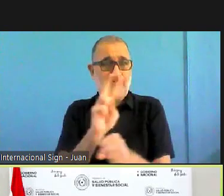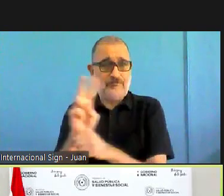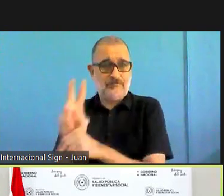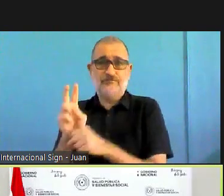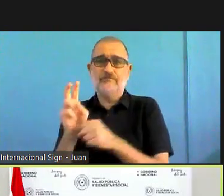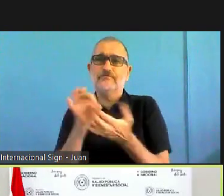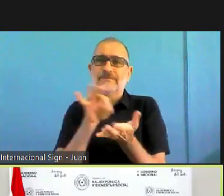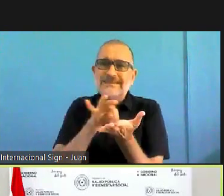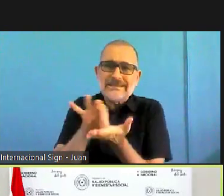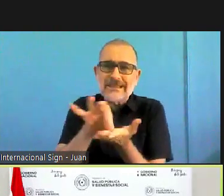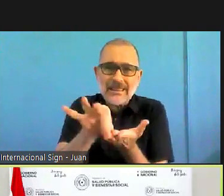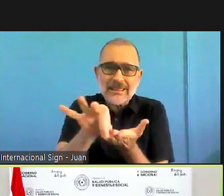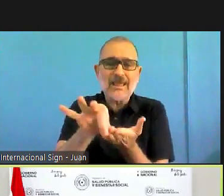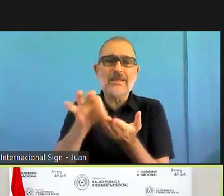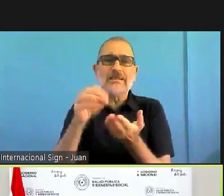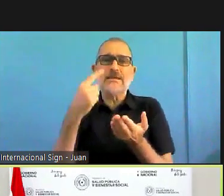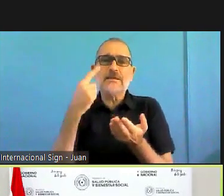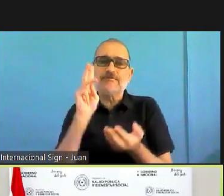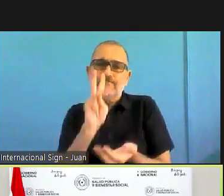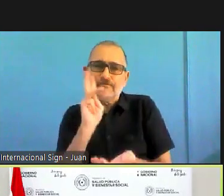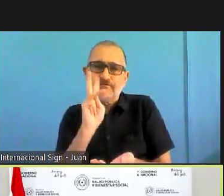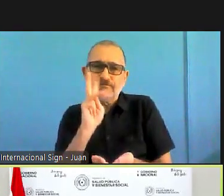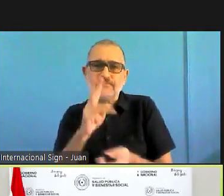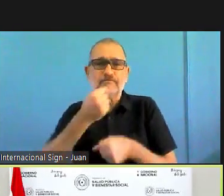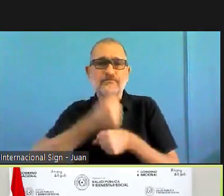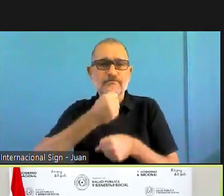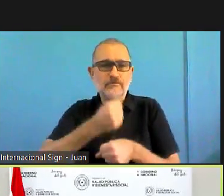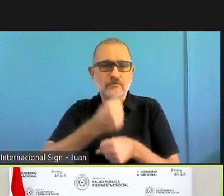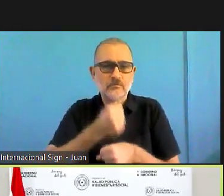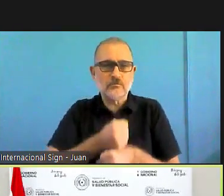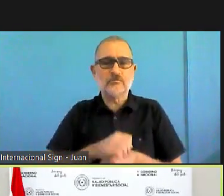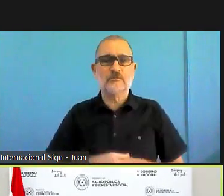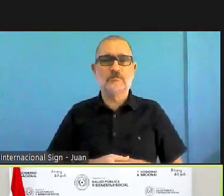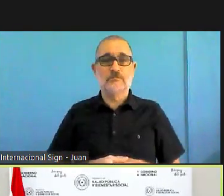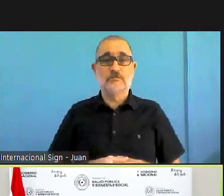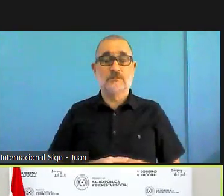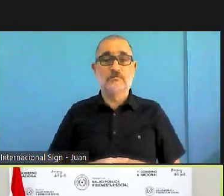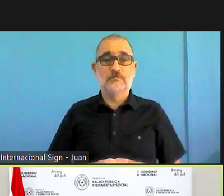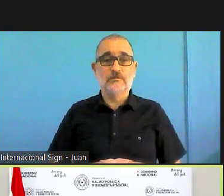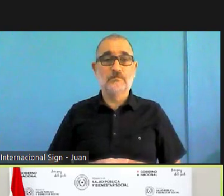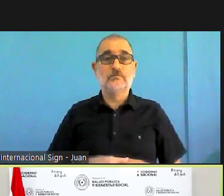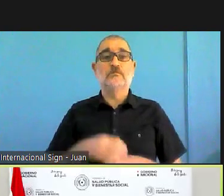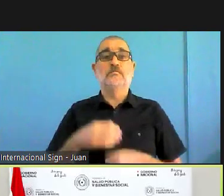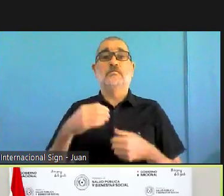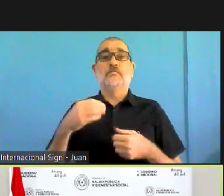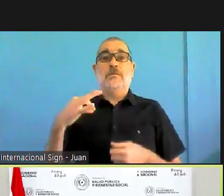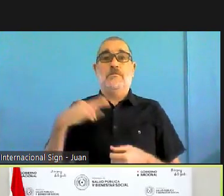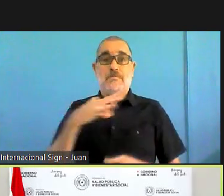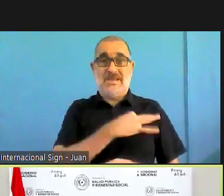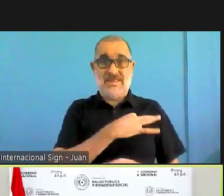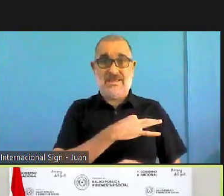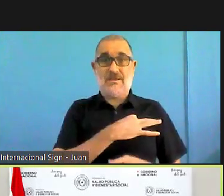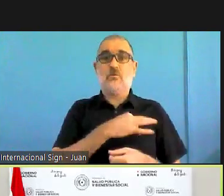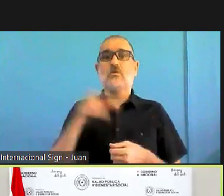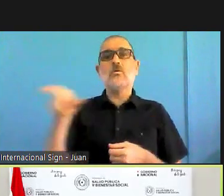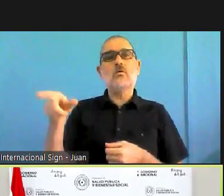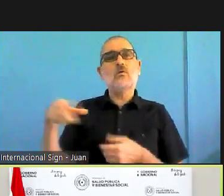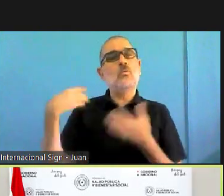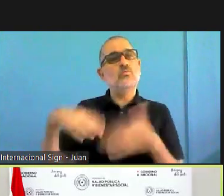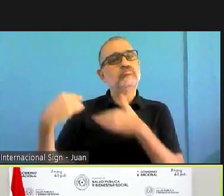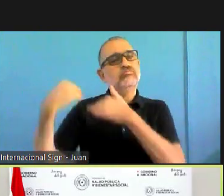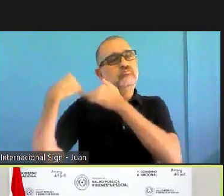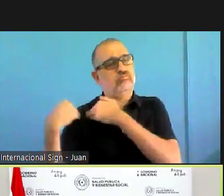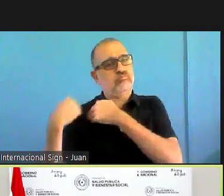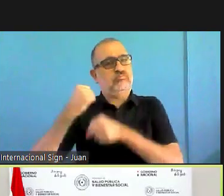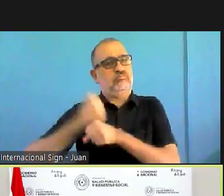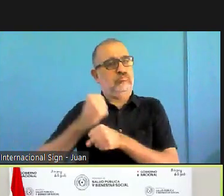se sostiene en colaboración con la comunidad, ¿no? Un sistema de salud que el personal de Blanco